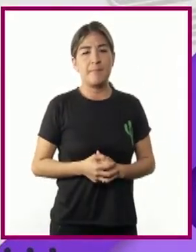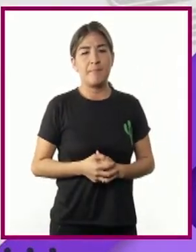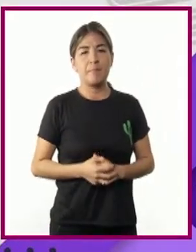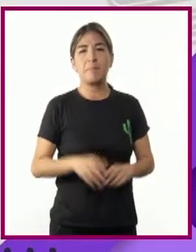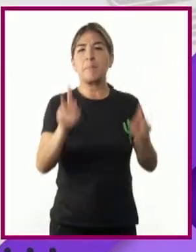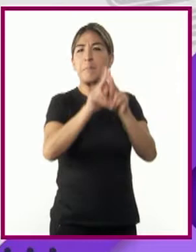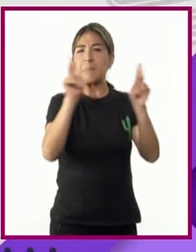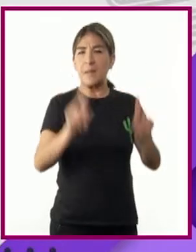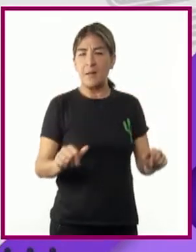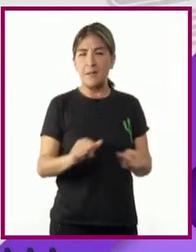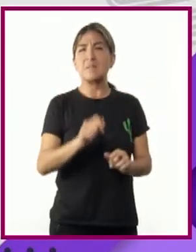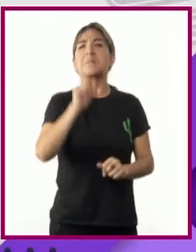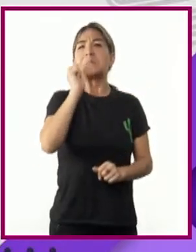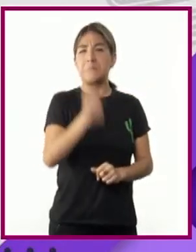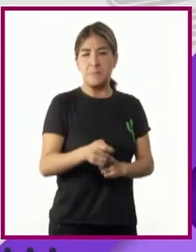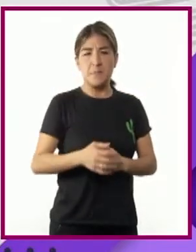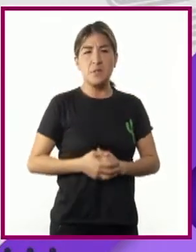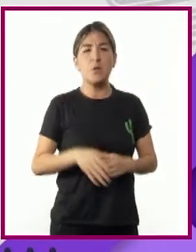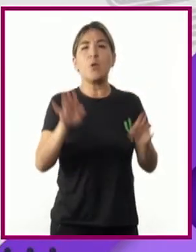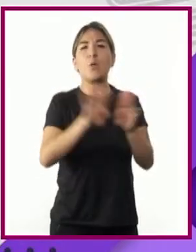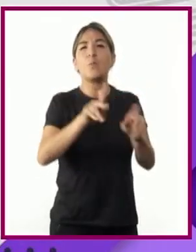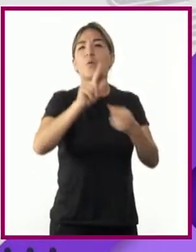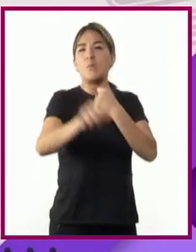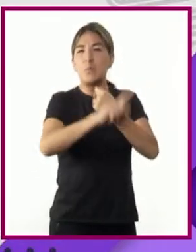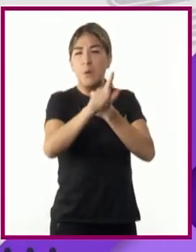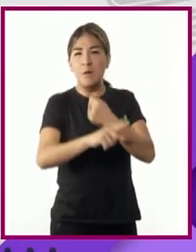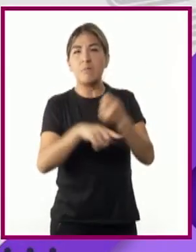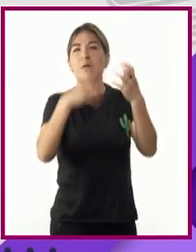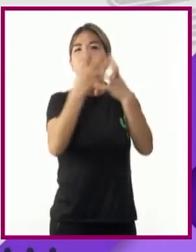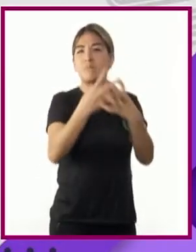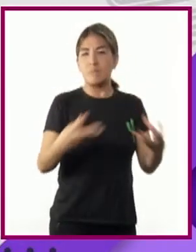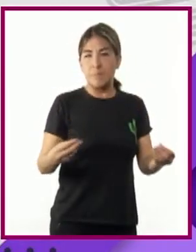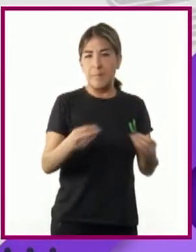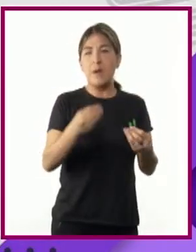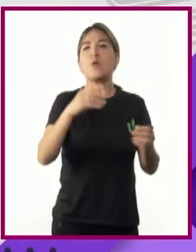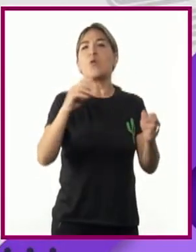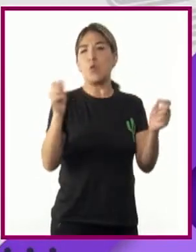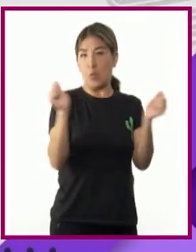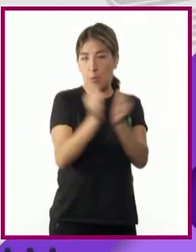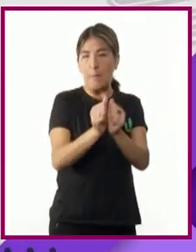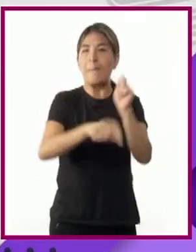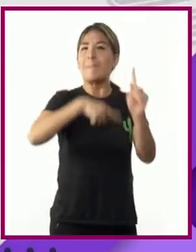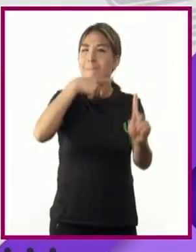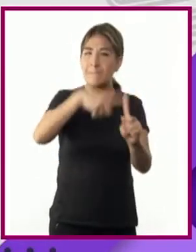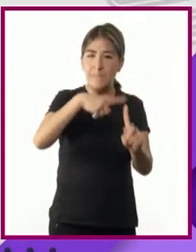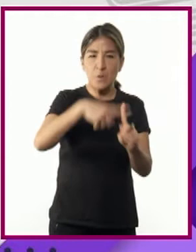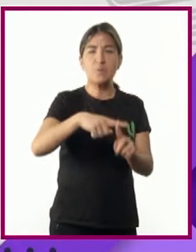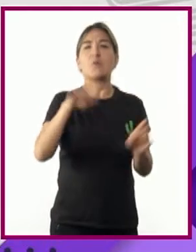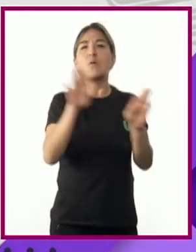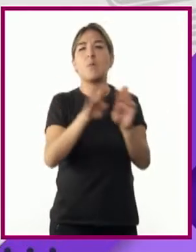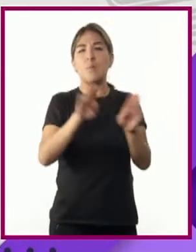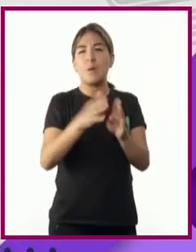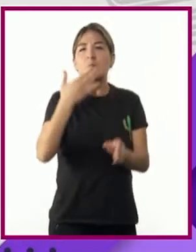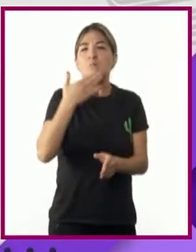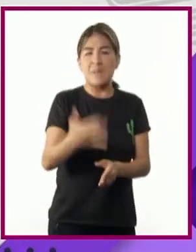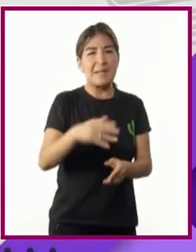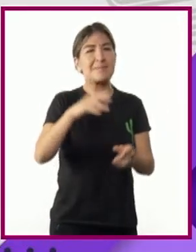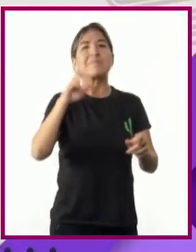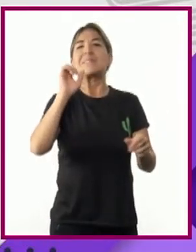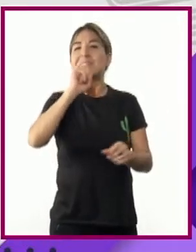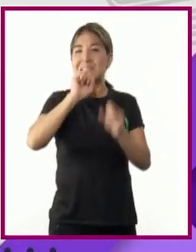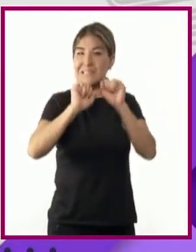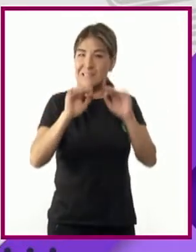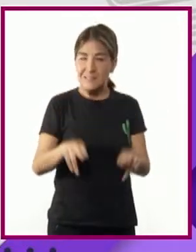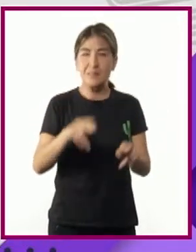La paz también implica resolver los conflictos de manera positiva, creativa y no violenta.